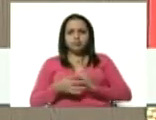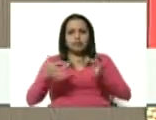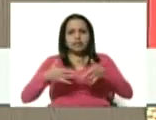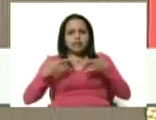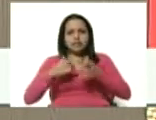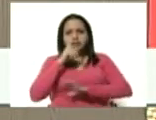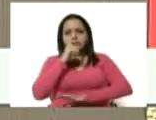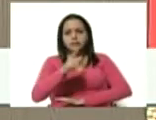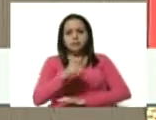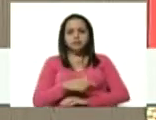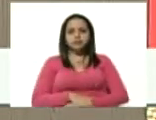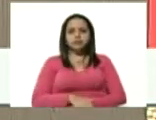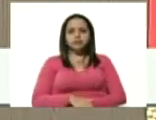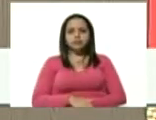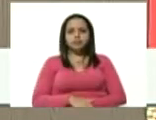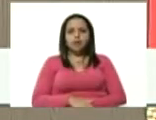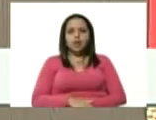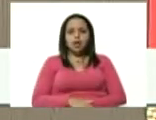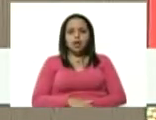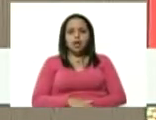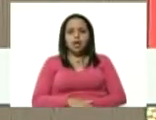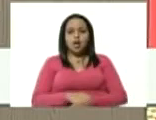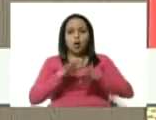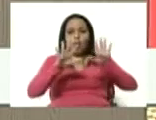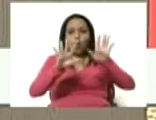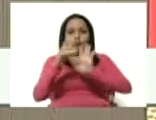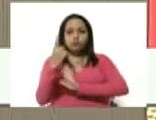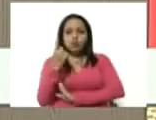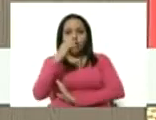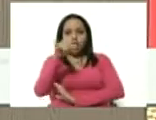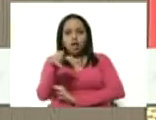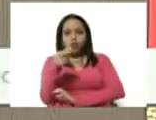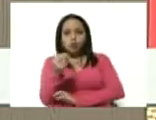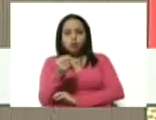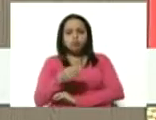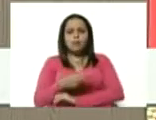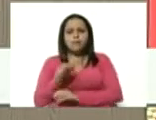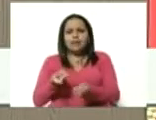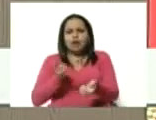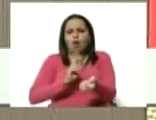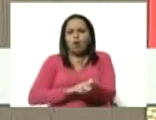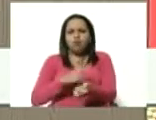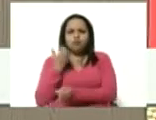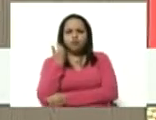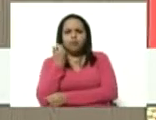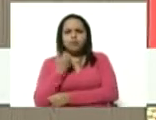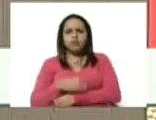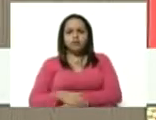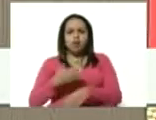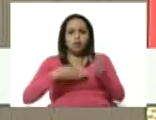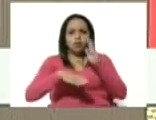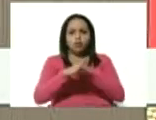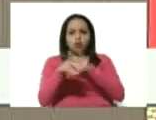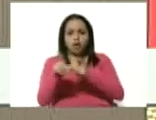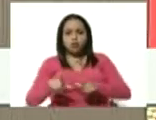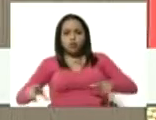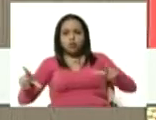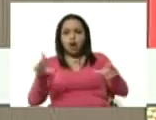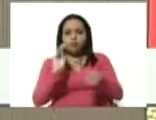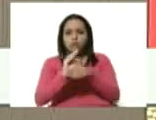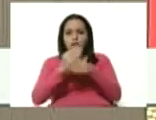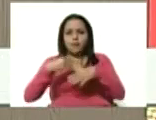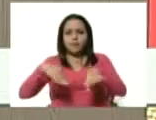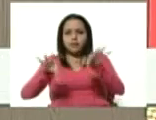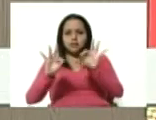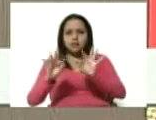general. El 11 de junio se agravó su enfermedad. Fue ingresado a la unidad de cuidados intensivos donde